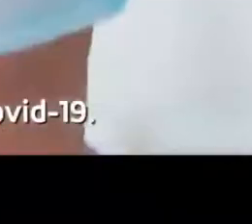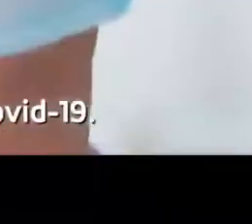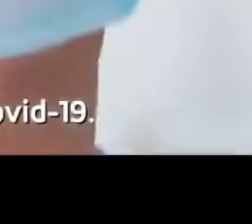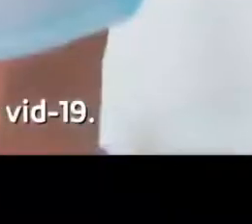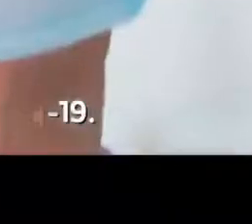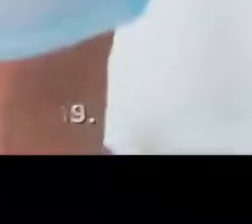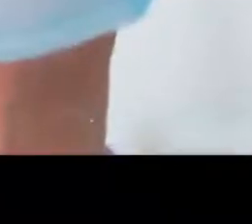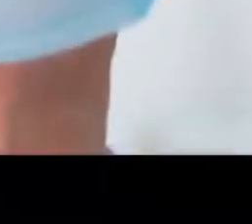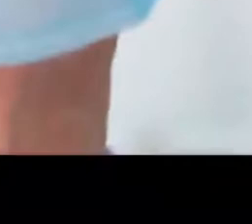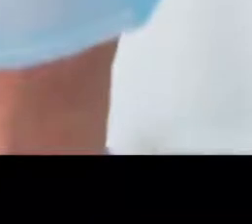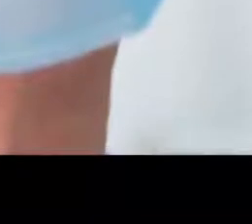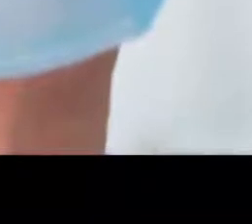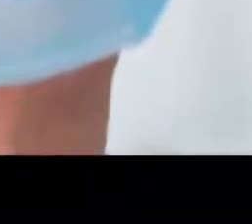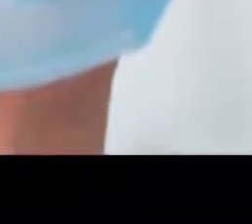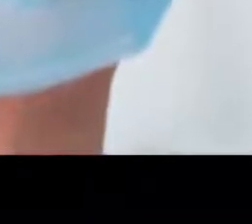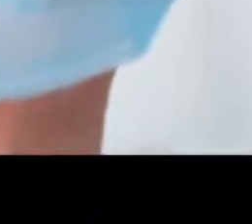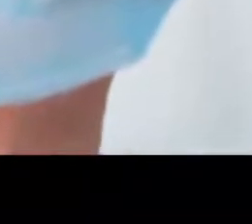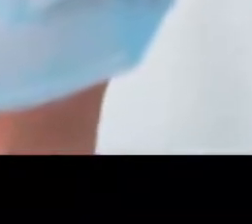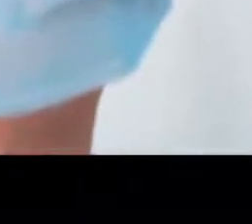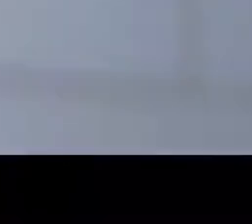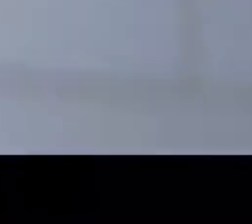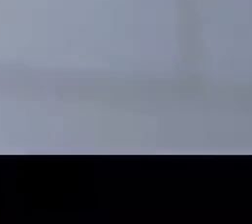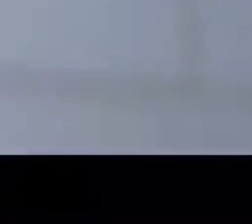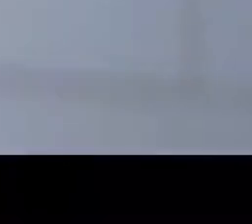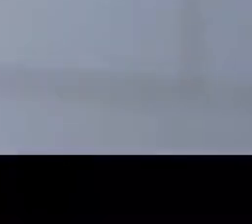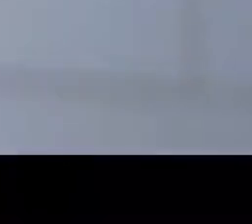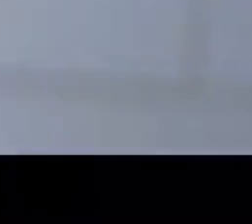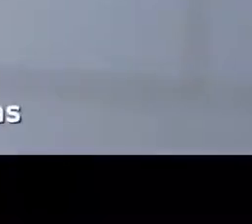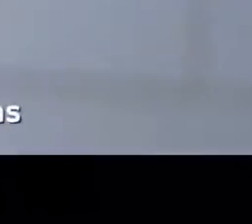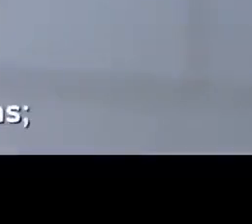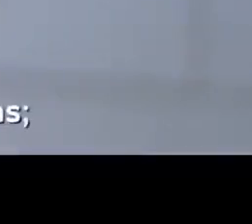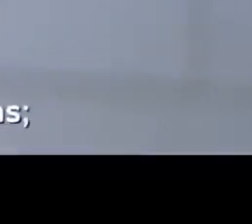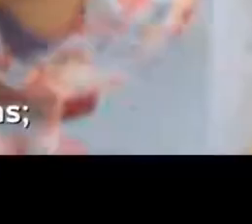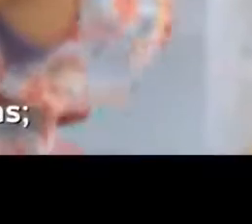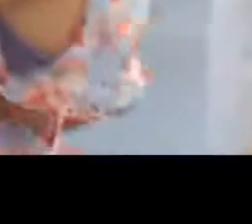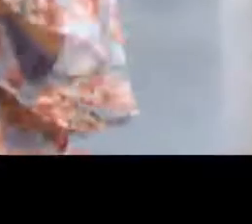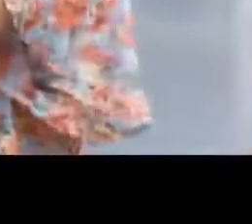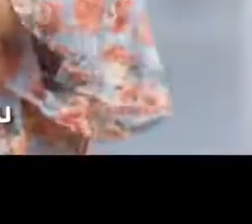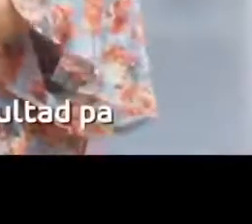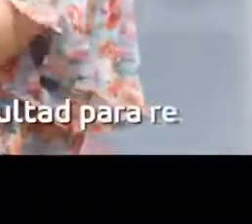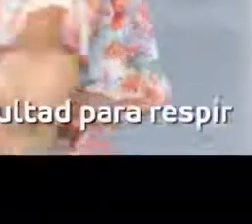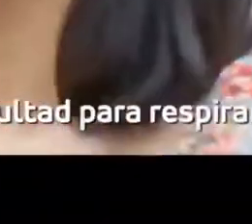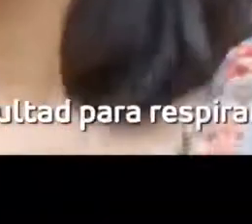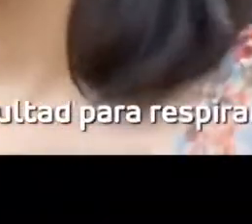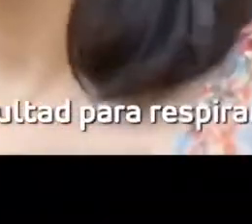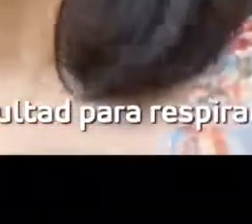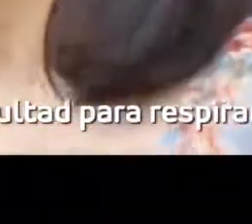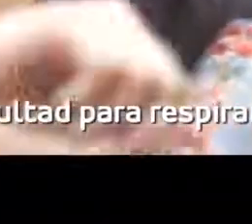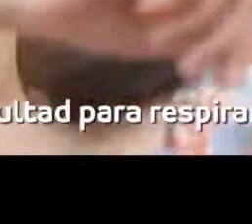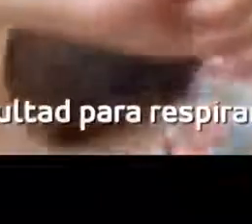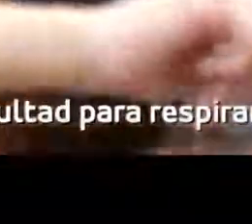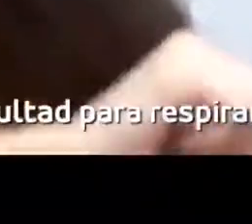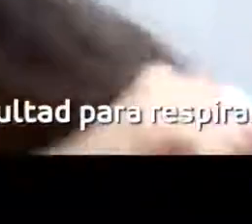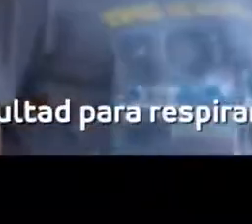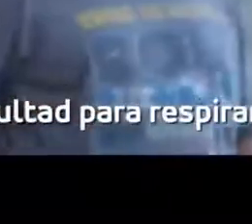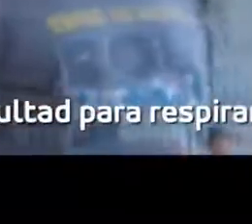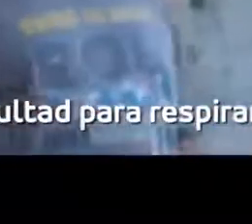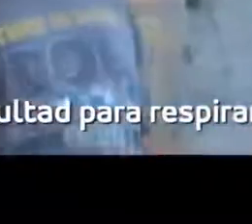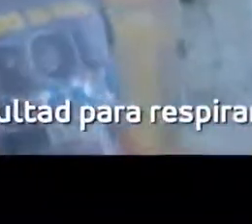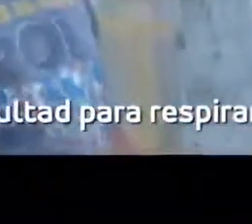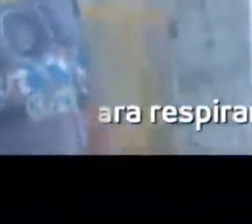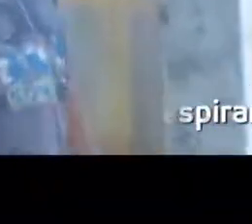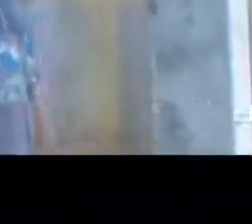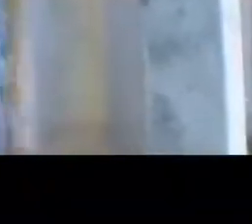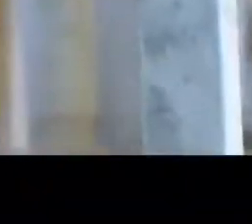el COVID-19. Cuidemos de todos ellos. Tomemos medidas preventivas. Y si tienen fiebre, tos seca, goteo nasal